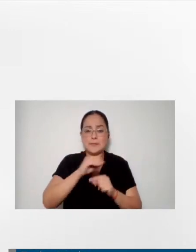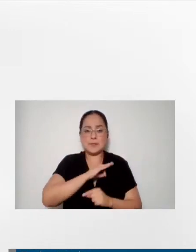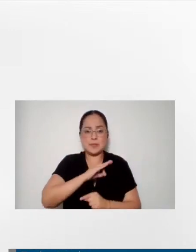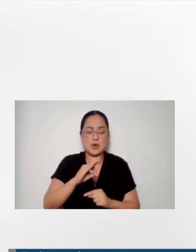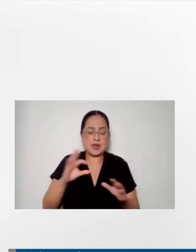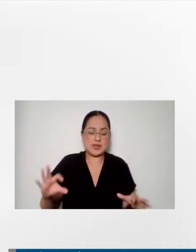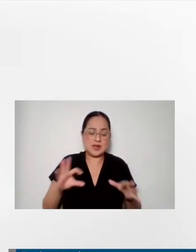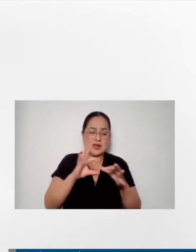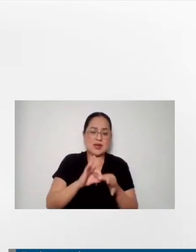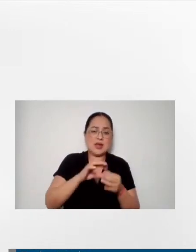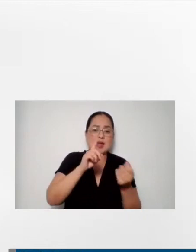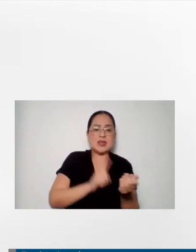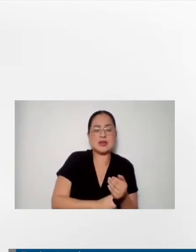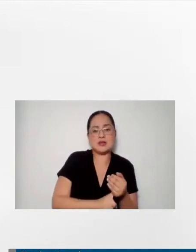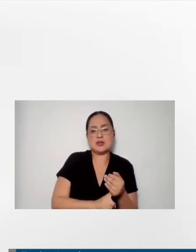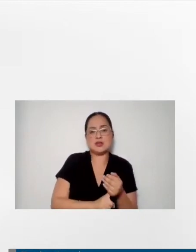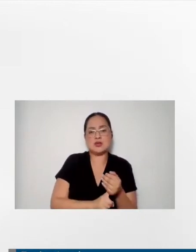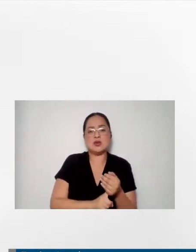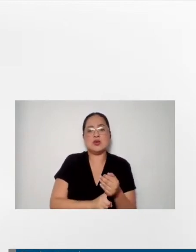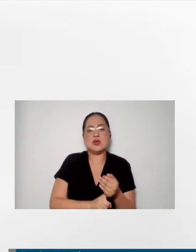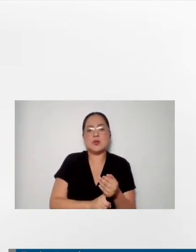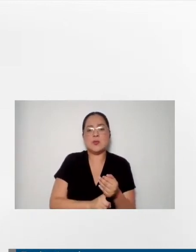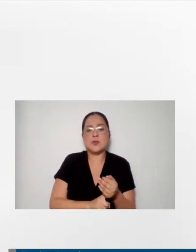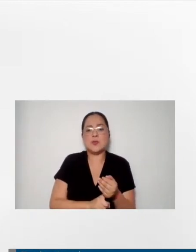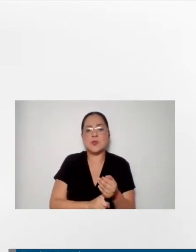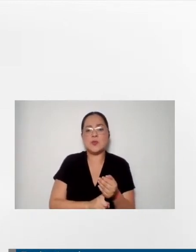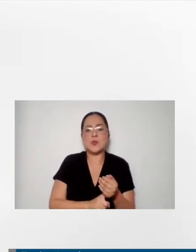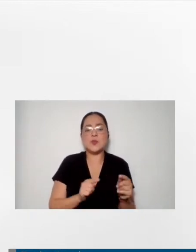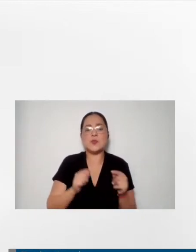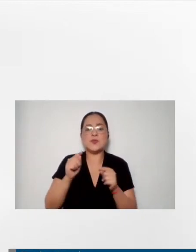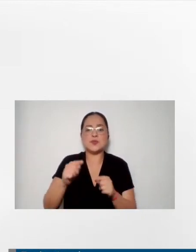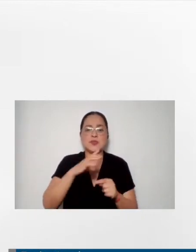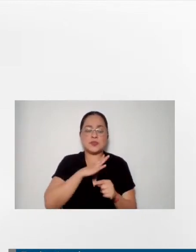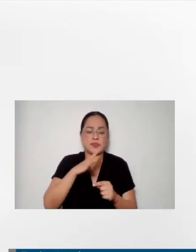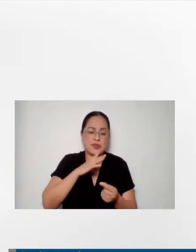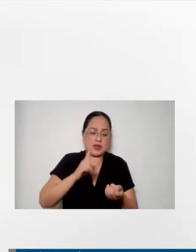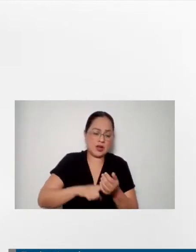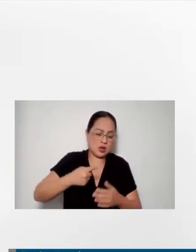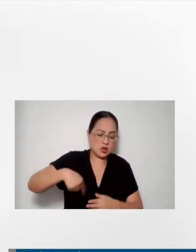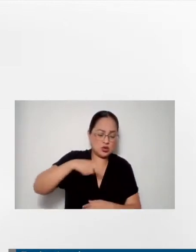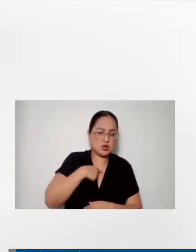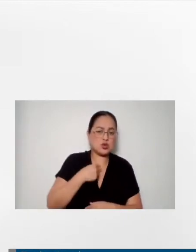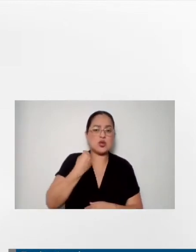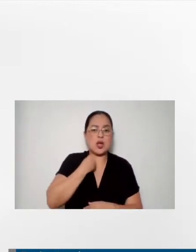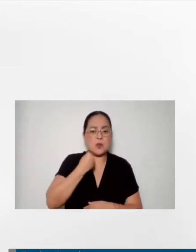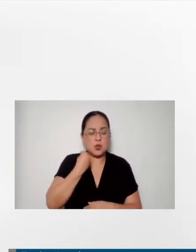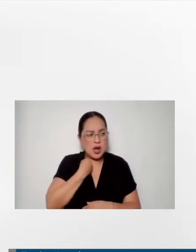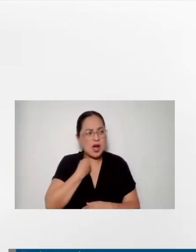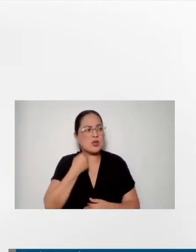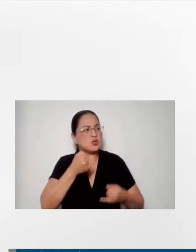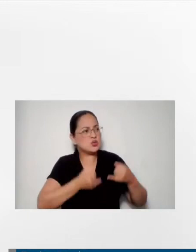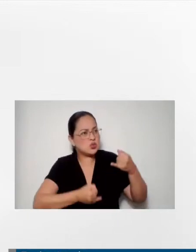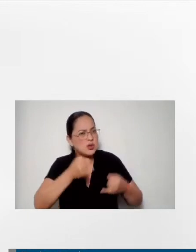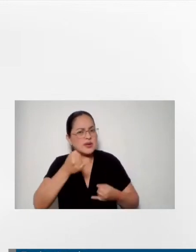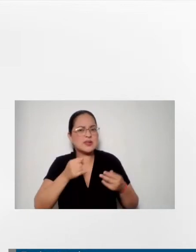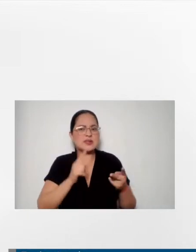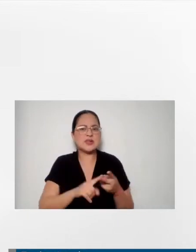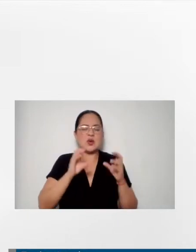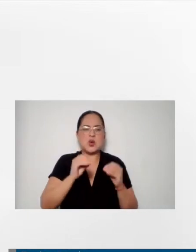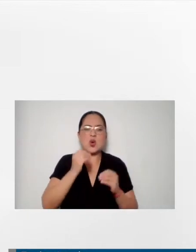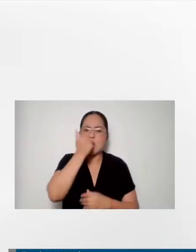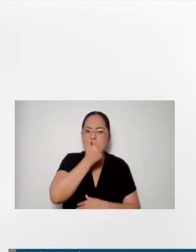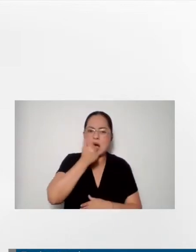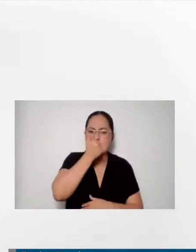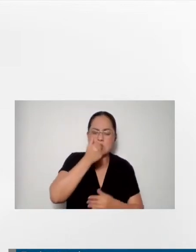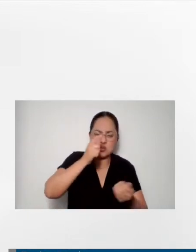fuente original, que es la que tendríamos que citar como litigantes, como jueces, hasta como estudiantes en un trabajo